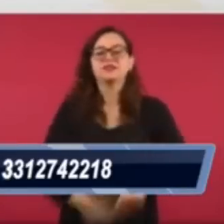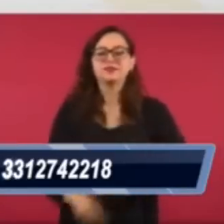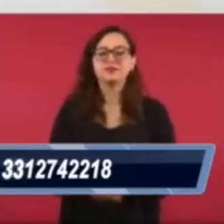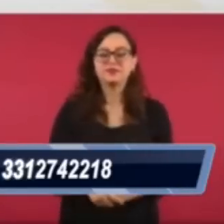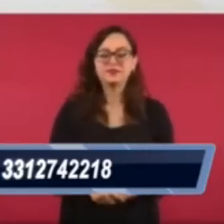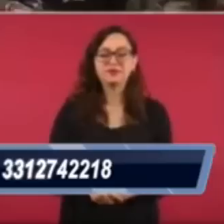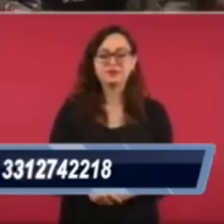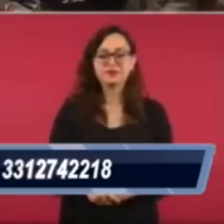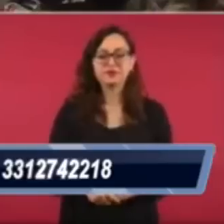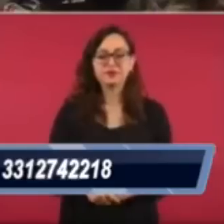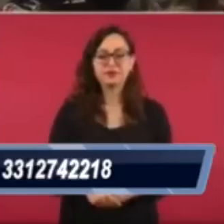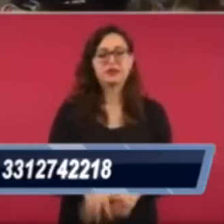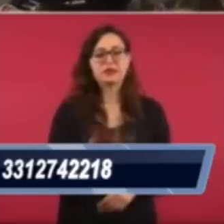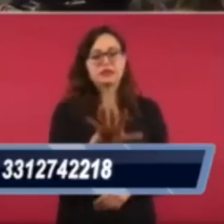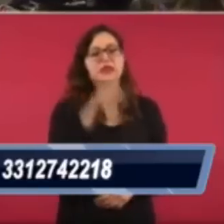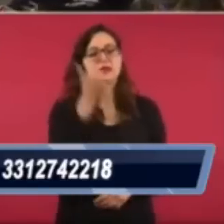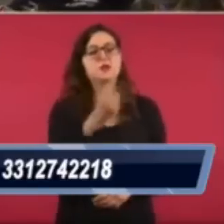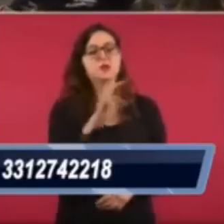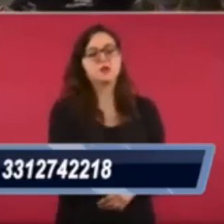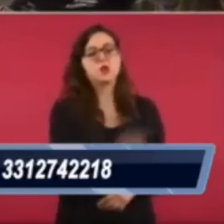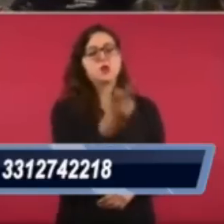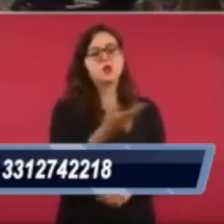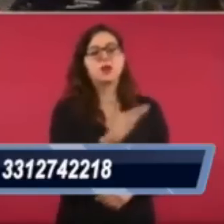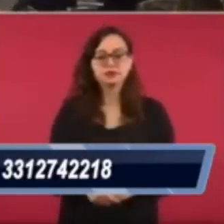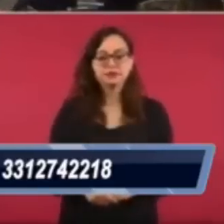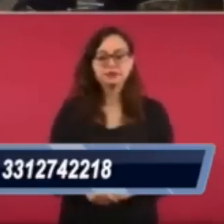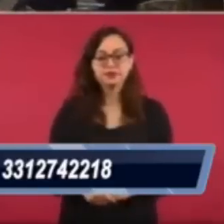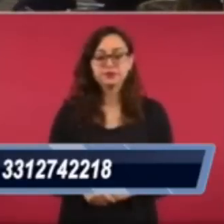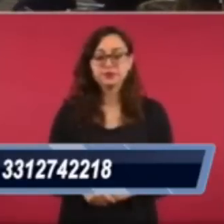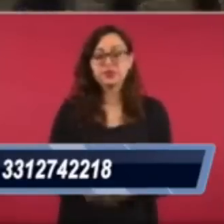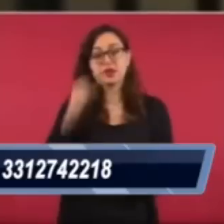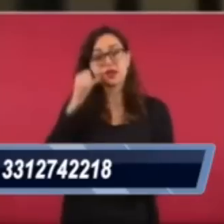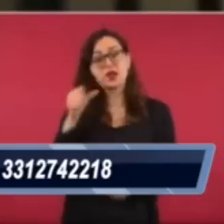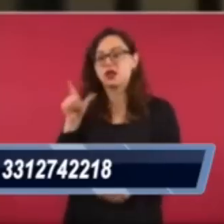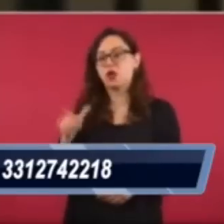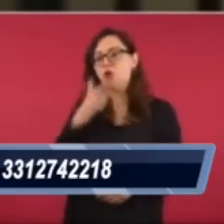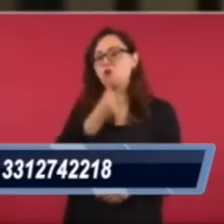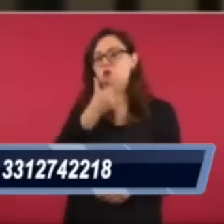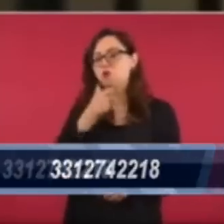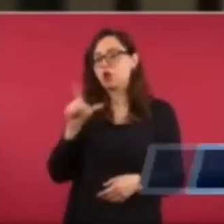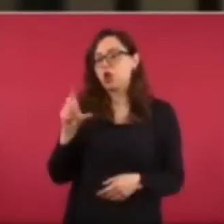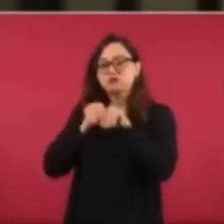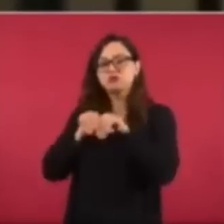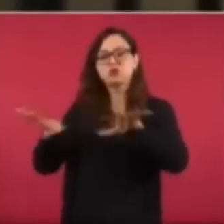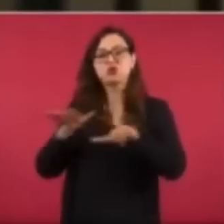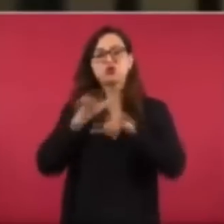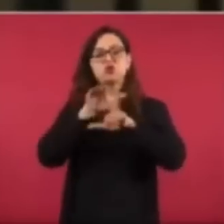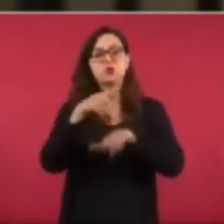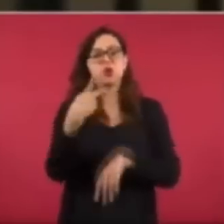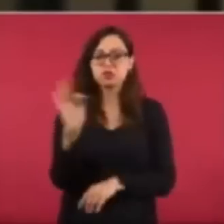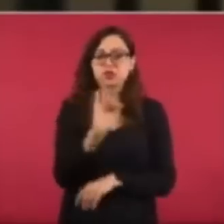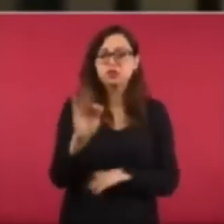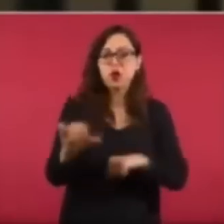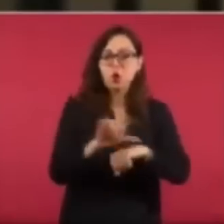¿Qué hay de fondo en esto, señor presidente? ¿Y qué tanto es cierto lo que se reveló ayer con Loret sobre su estado de salud, sobre la